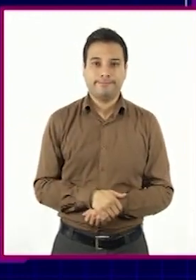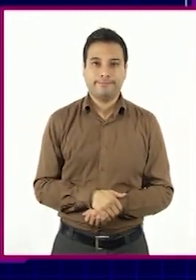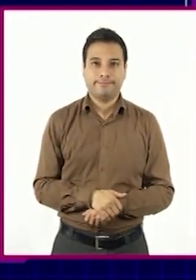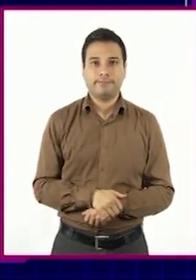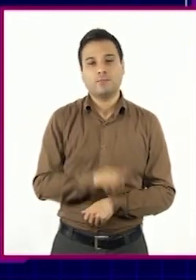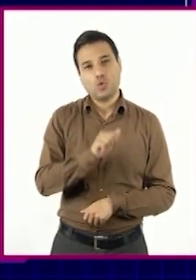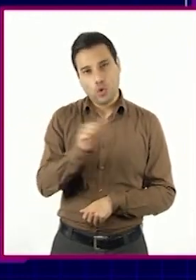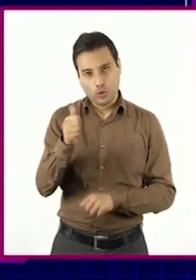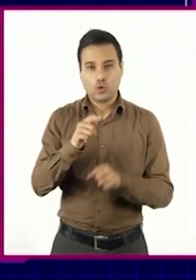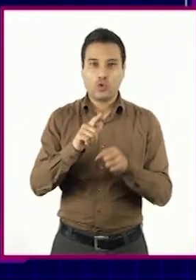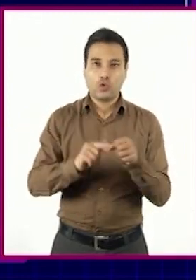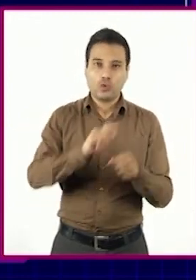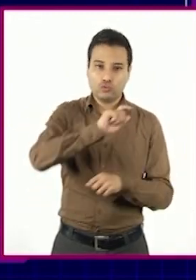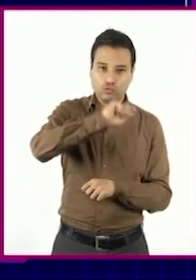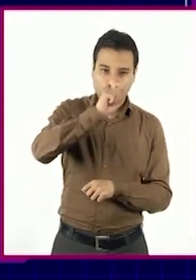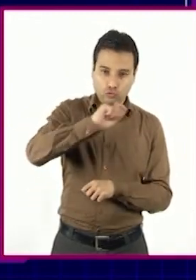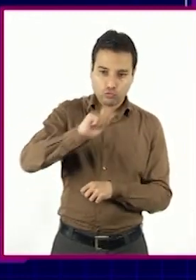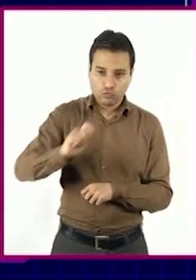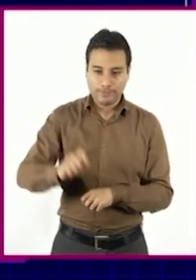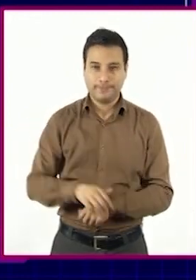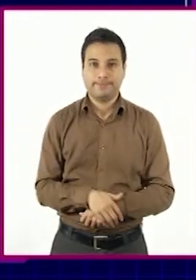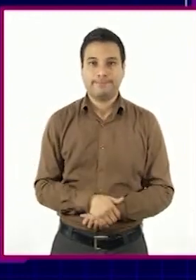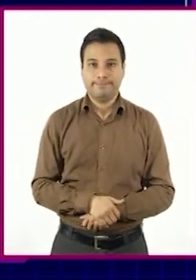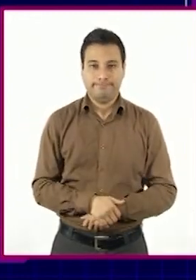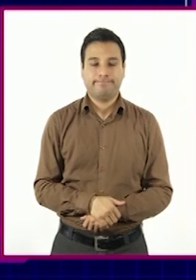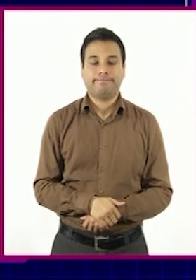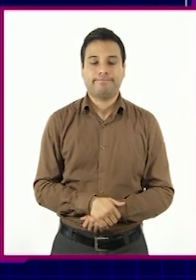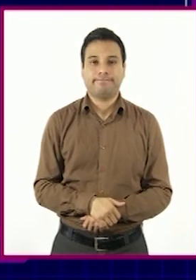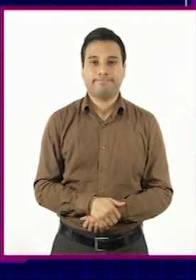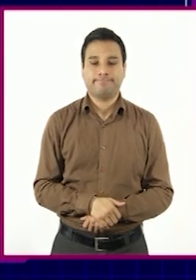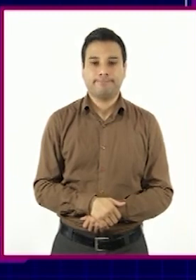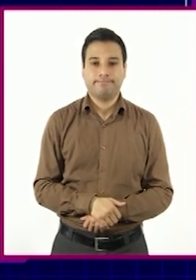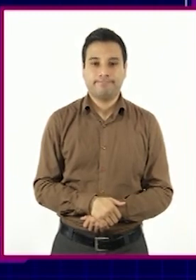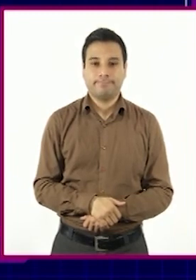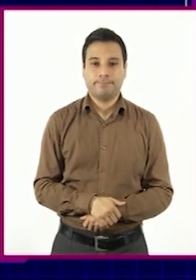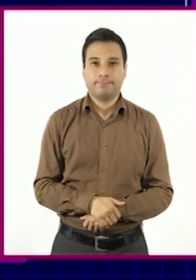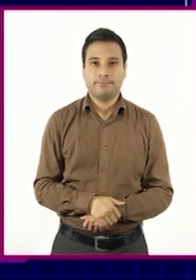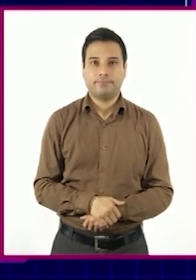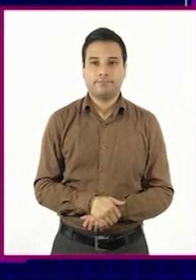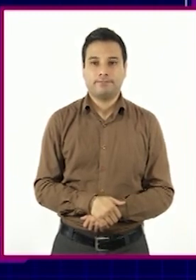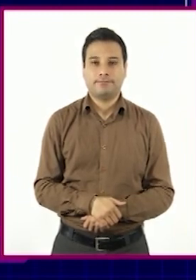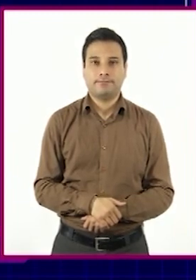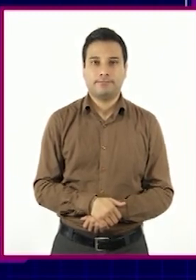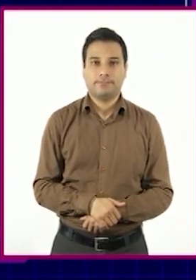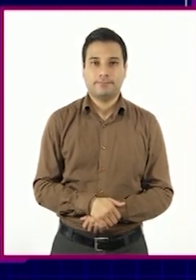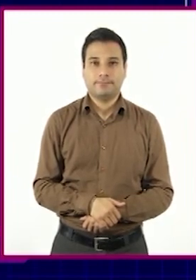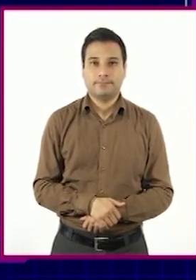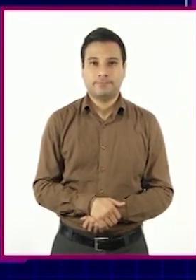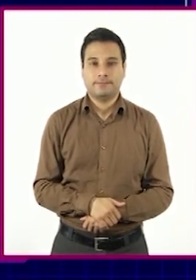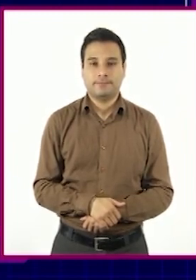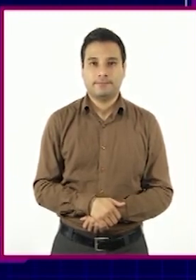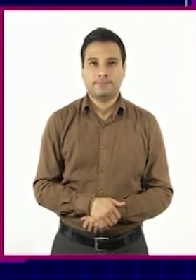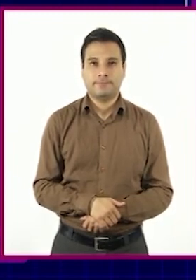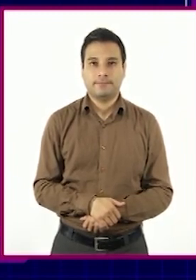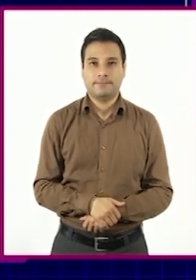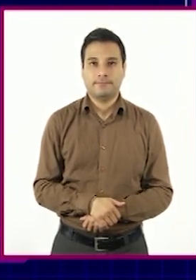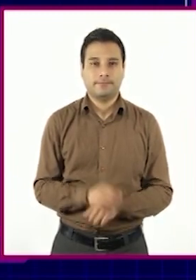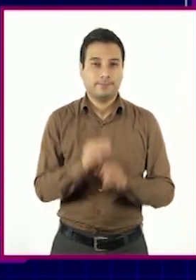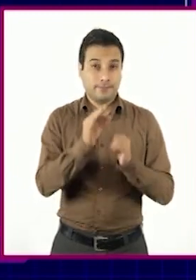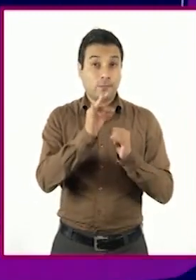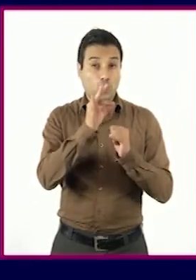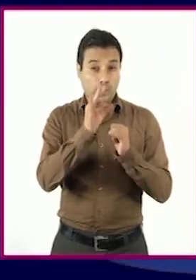ángulos, el ángulo de 333 grados es el sector que sobra. Coloréenlo de distinto color. Por